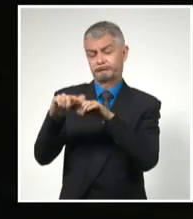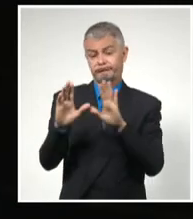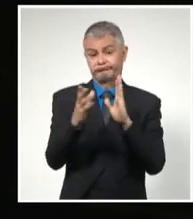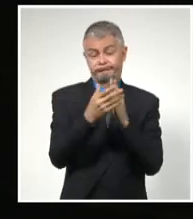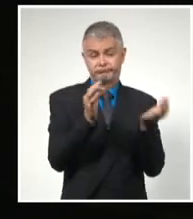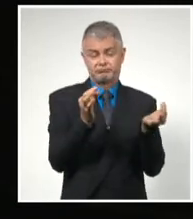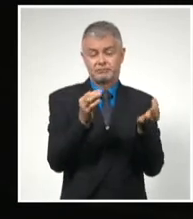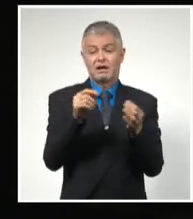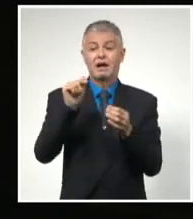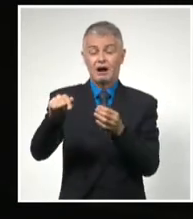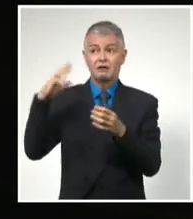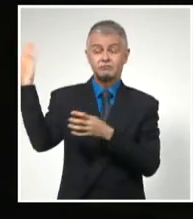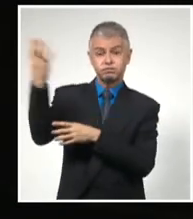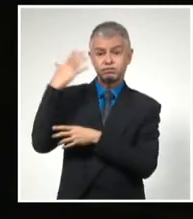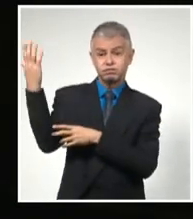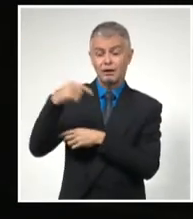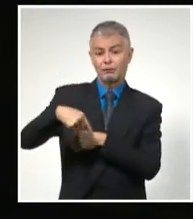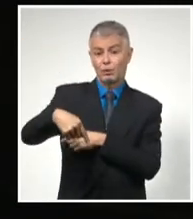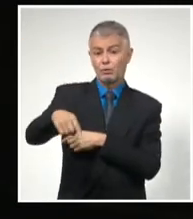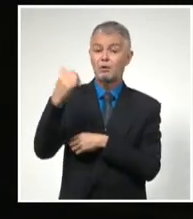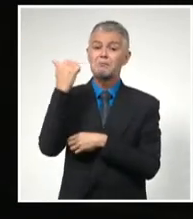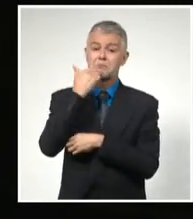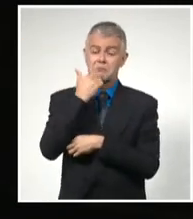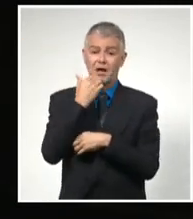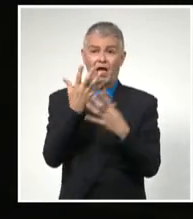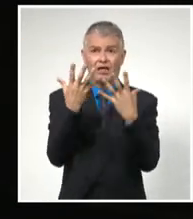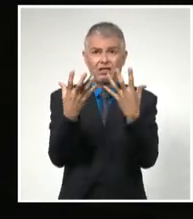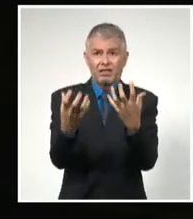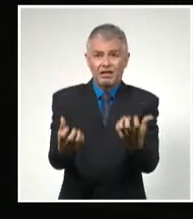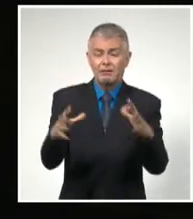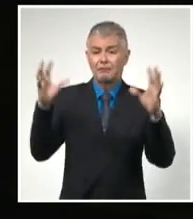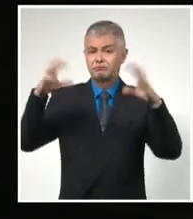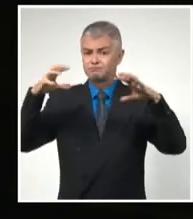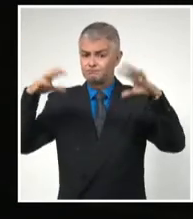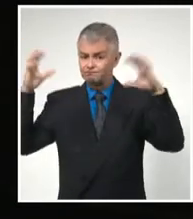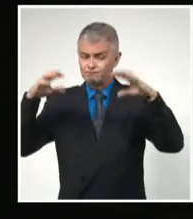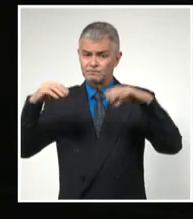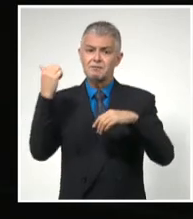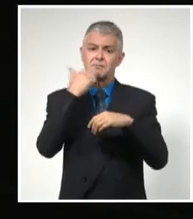se espera un deterioro paulatino de las condiciones meteorológicas, sobre todo en el extremo